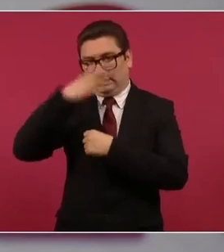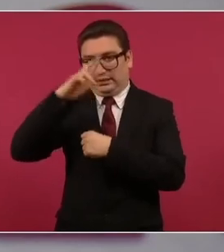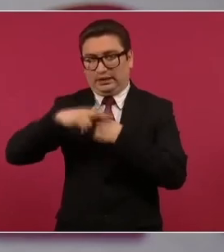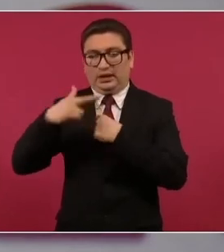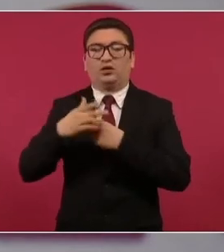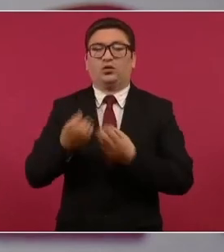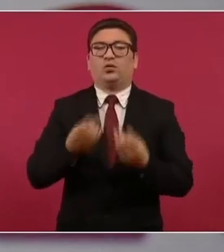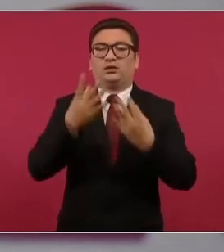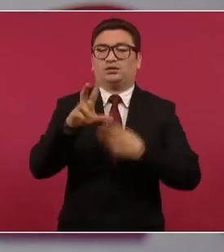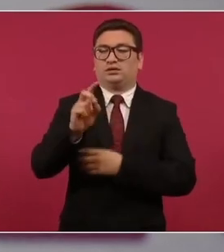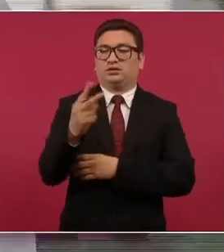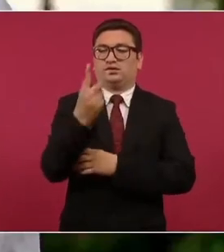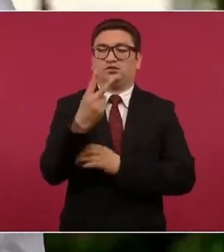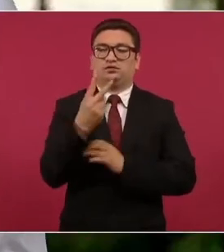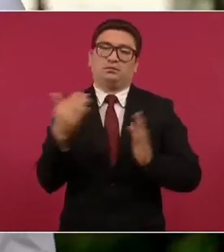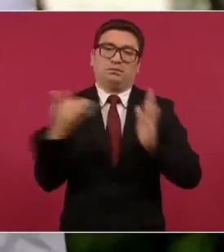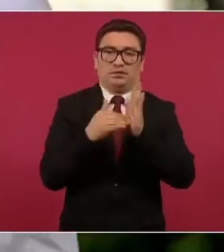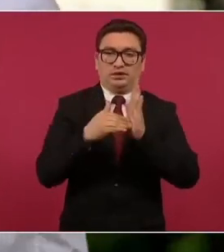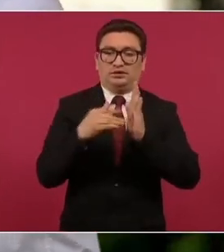de